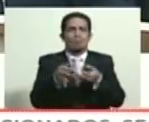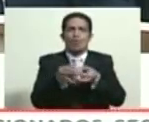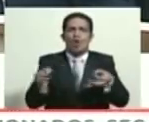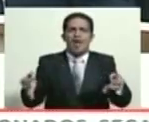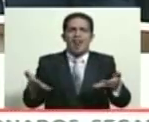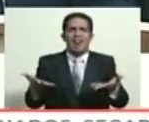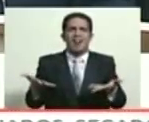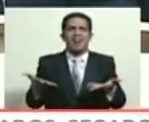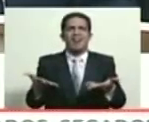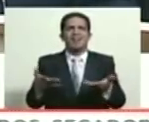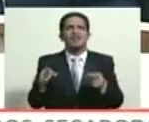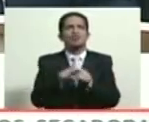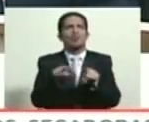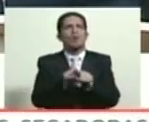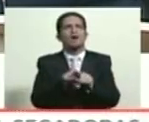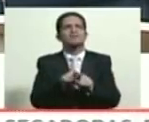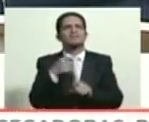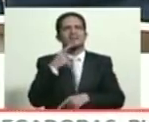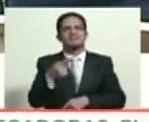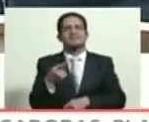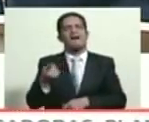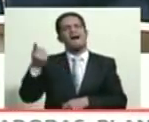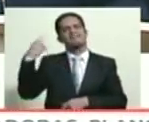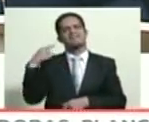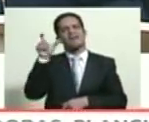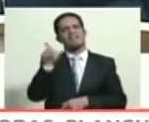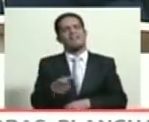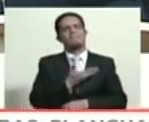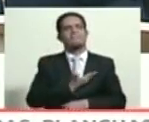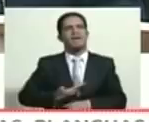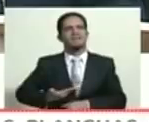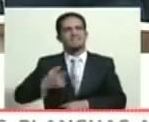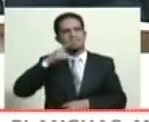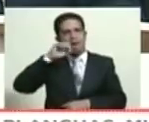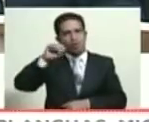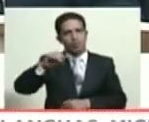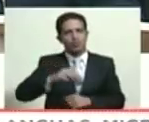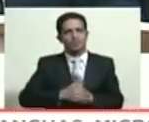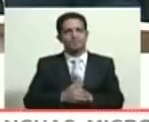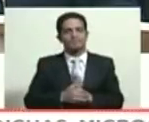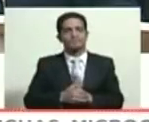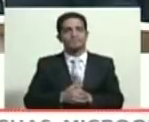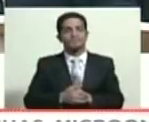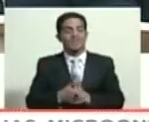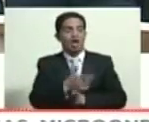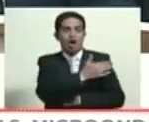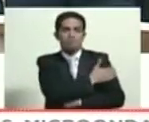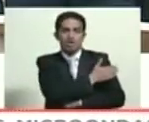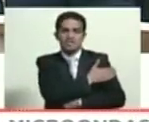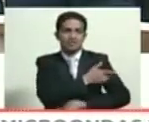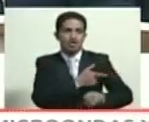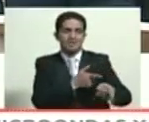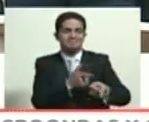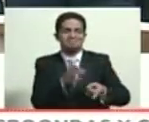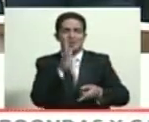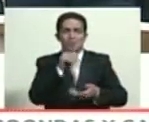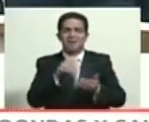como lo decía muy bien ayer el presidente Nicolás Maduro, que no tiene un solo atisbo de